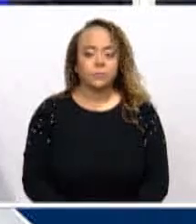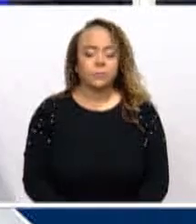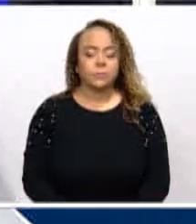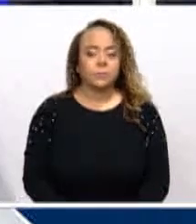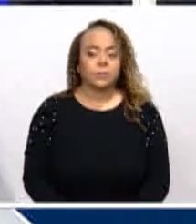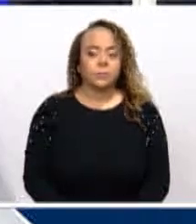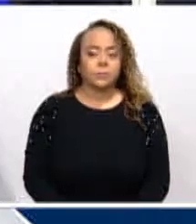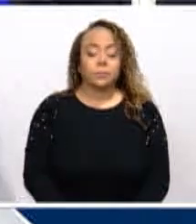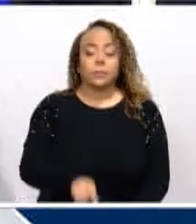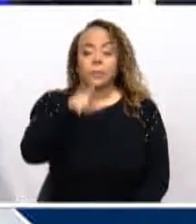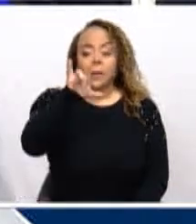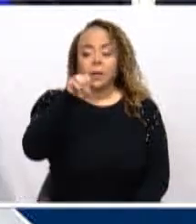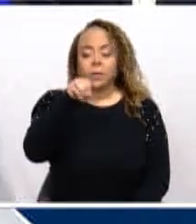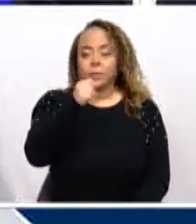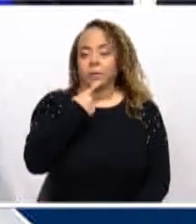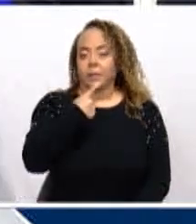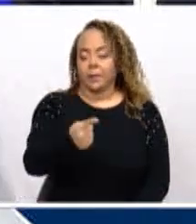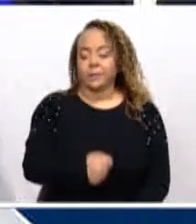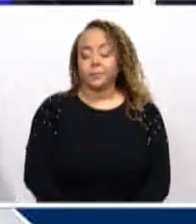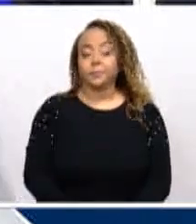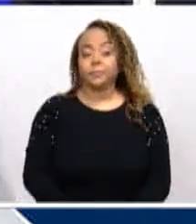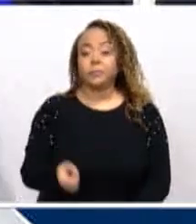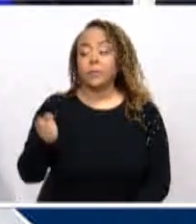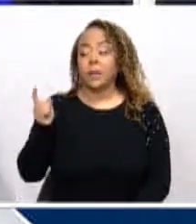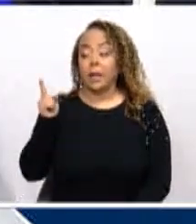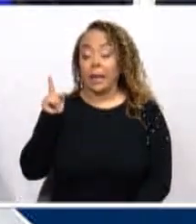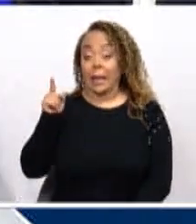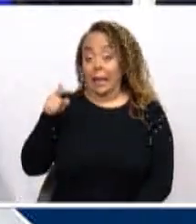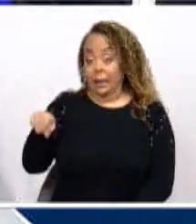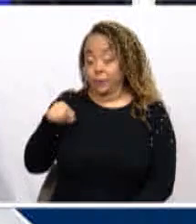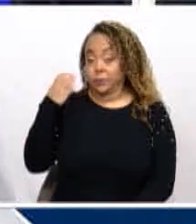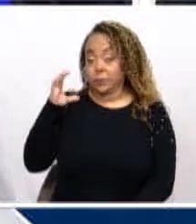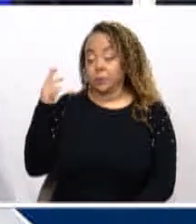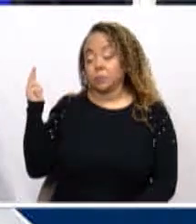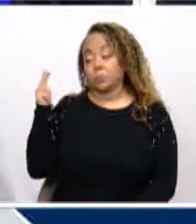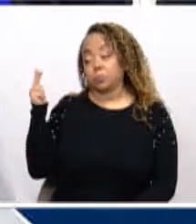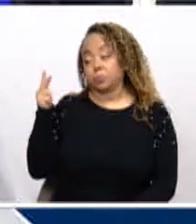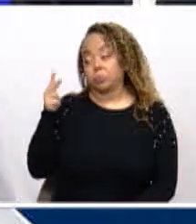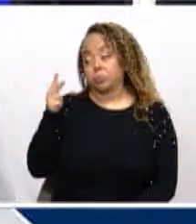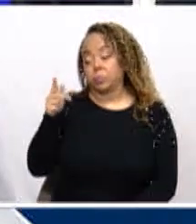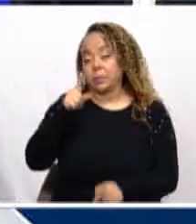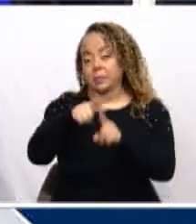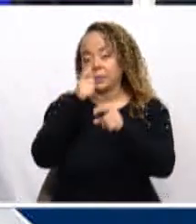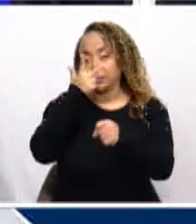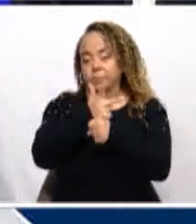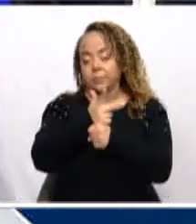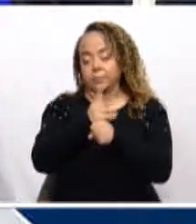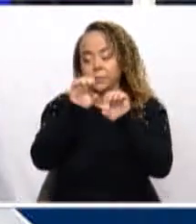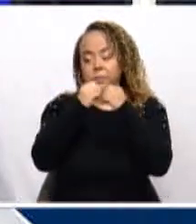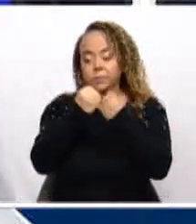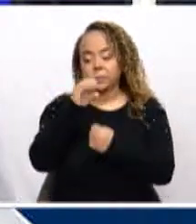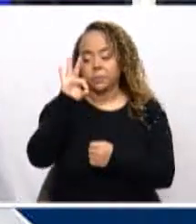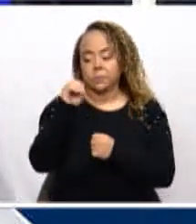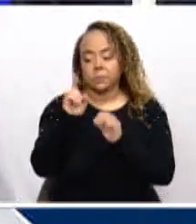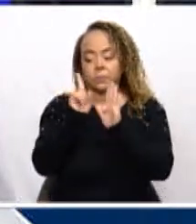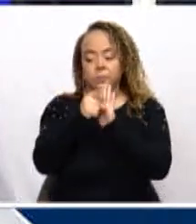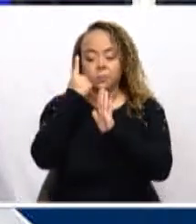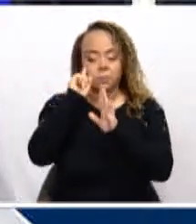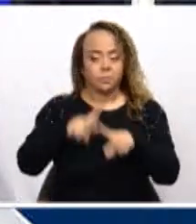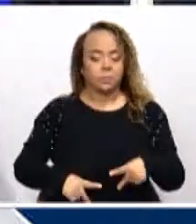Don Leo aduce que ellos venían de Guatemala cuando la organización de los 90 minutos por la